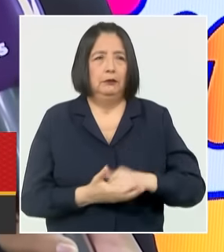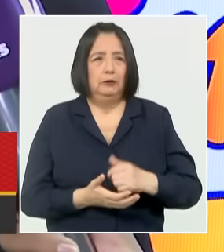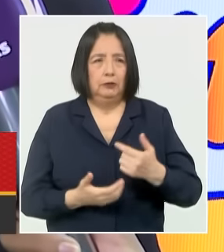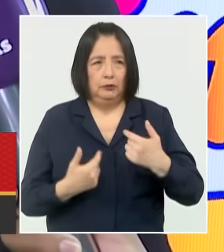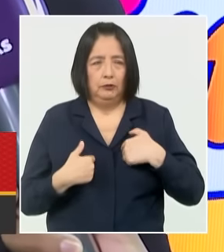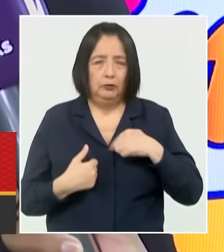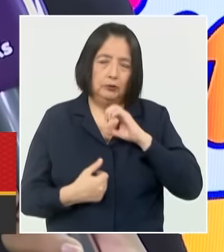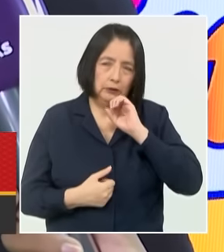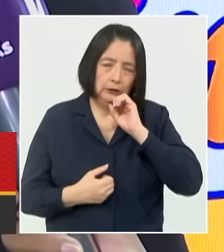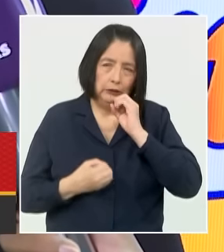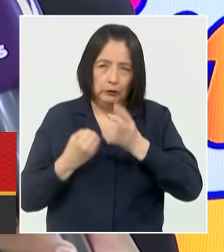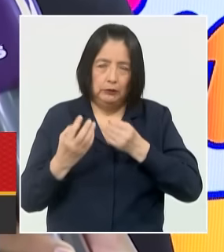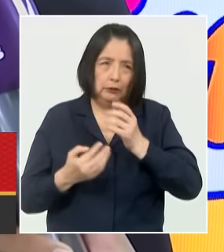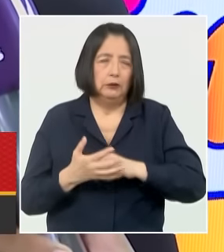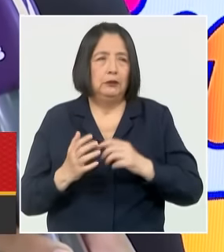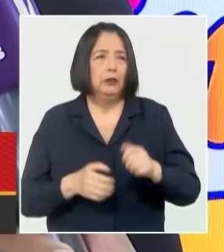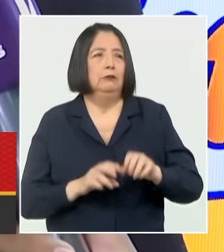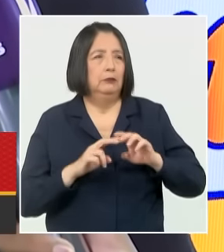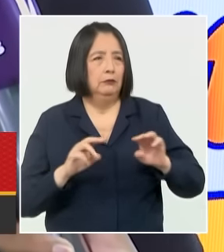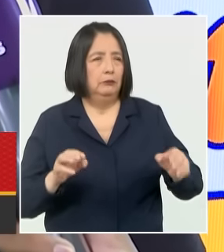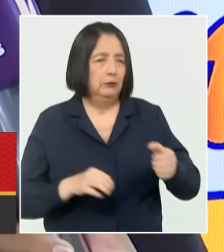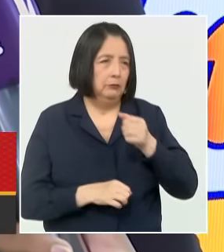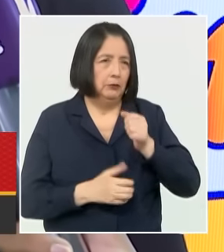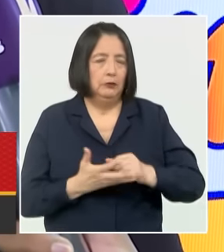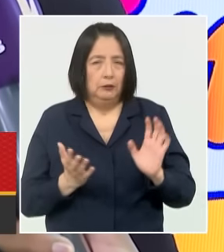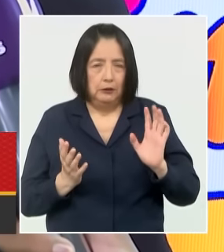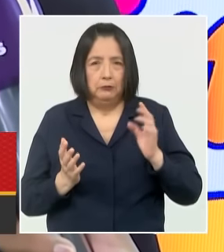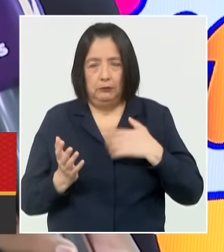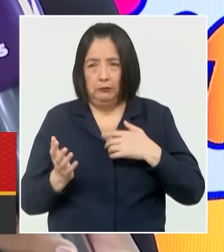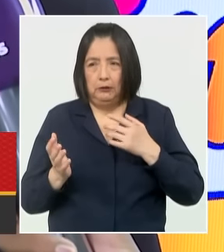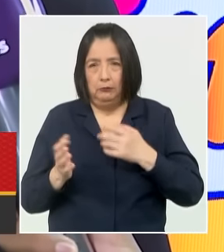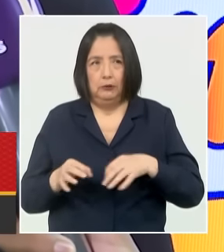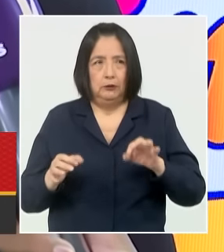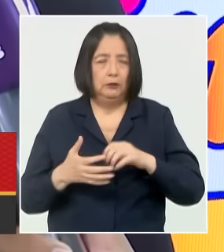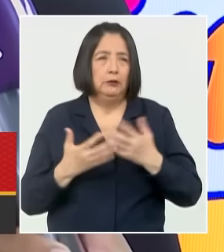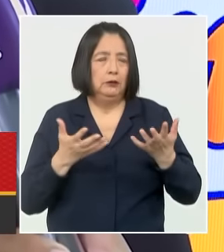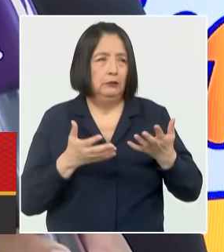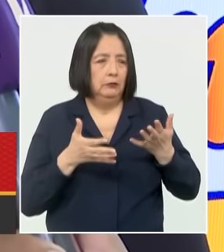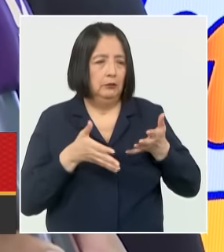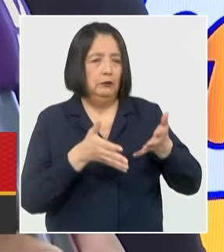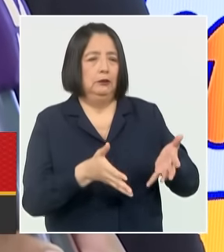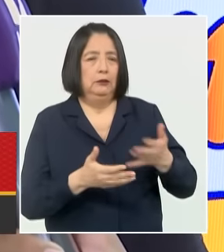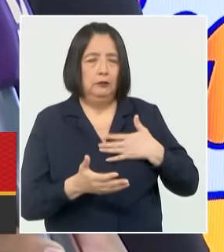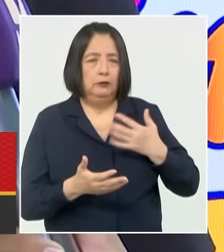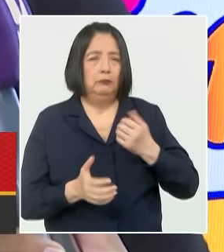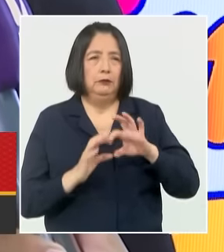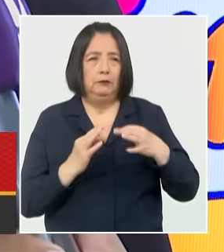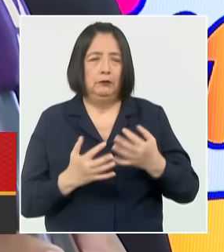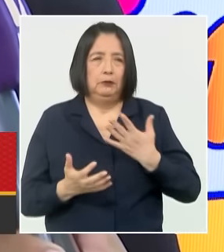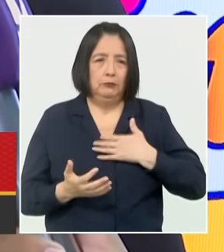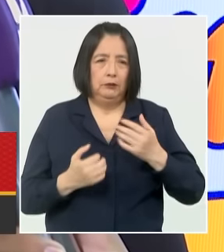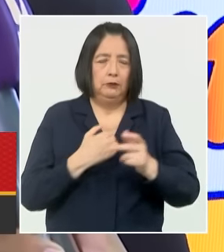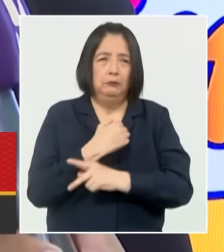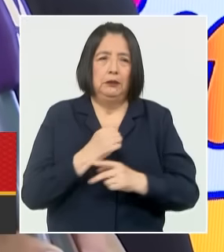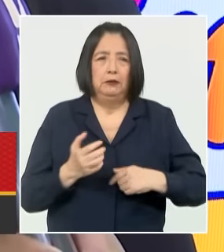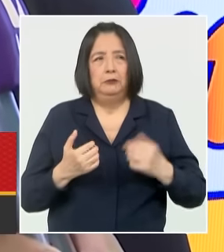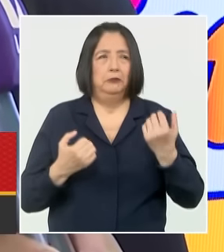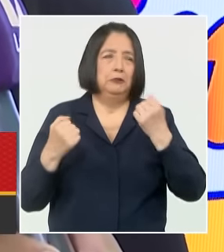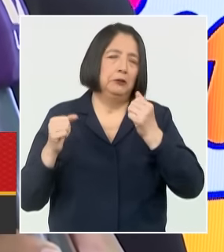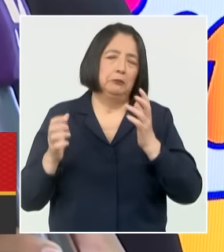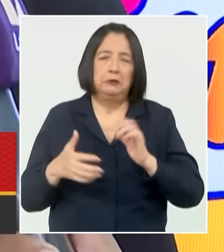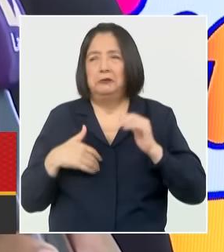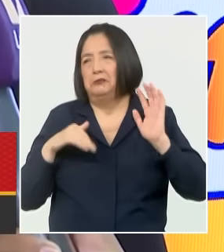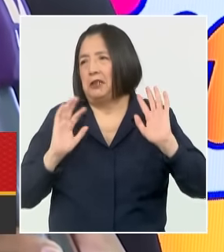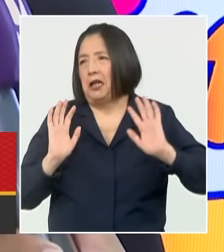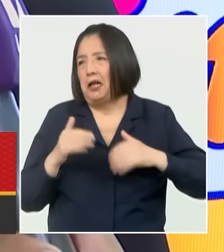lo decía un poco en la conferencia de prensa, a mí me importa mucho mi legado, que le dejo a mi familia, que le dejo a mi país. No quiero ser un deportista que